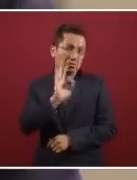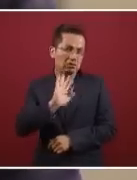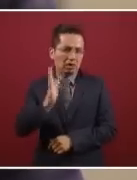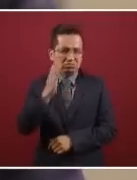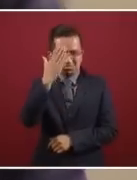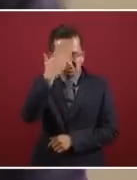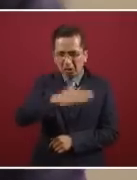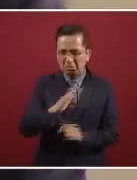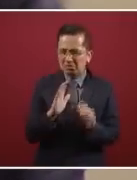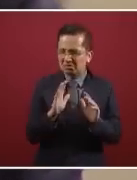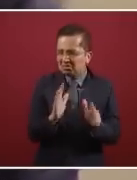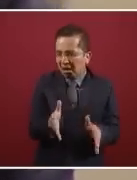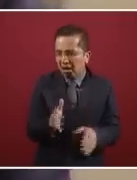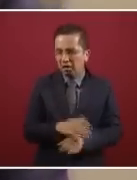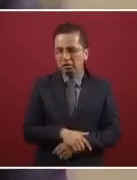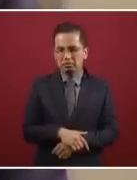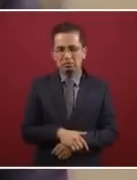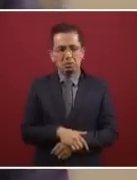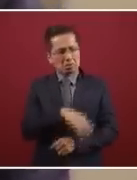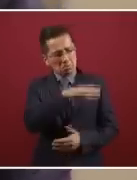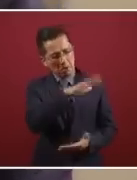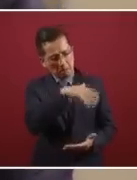pero al final